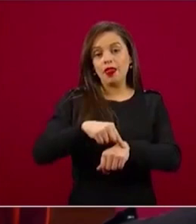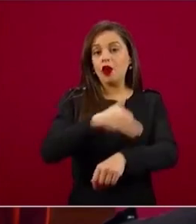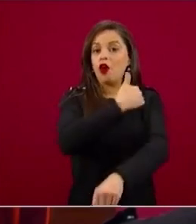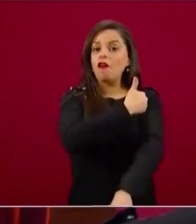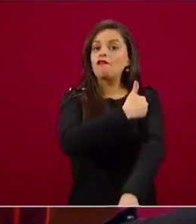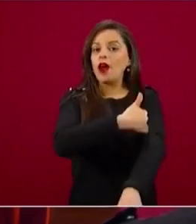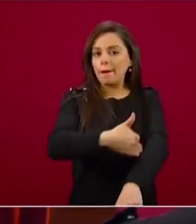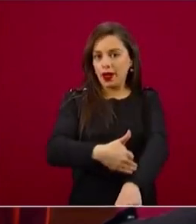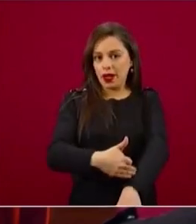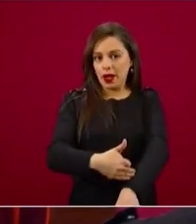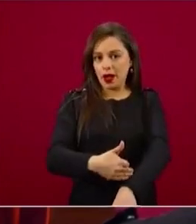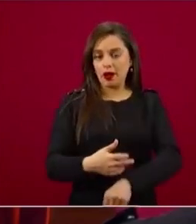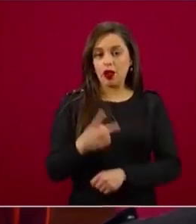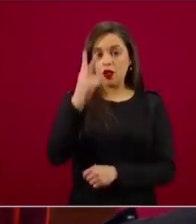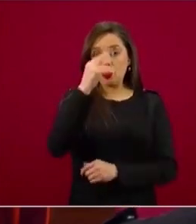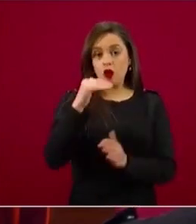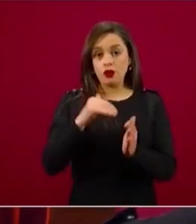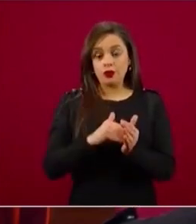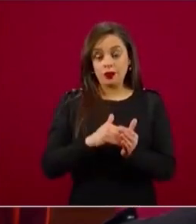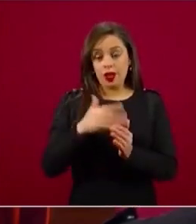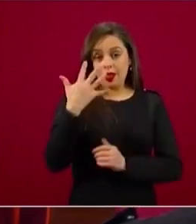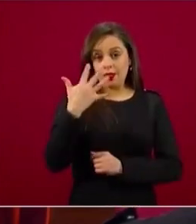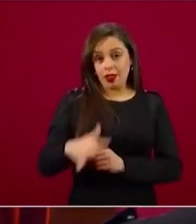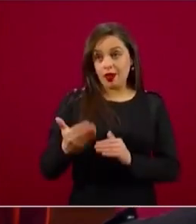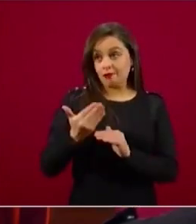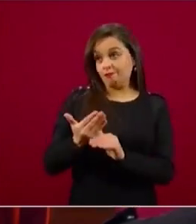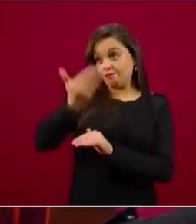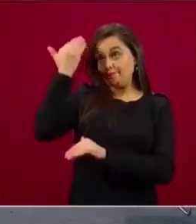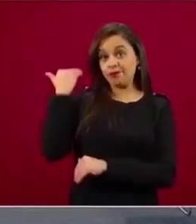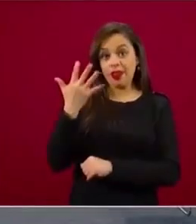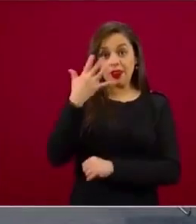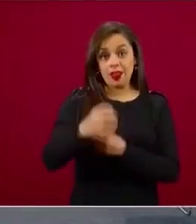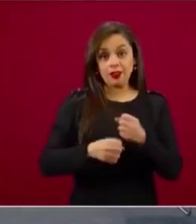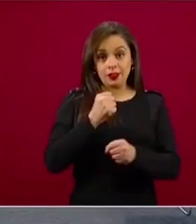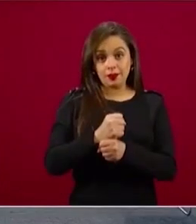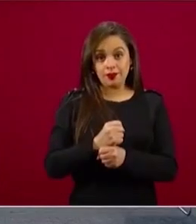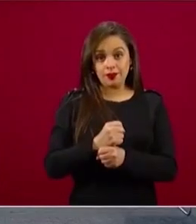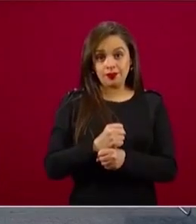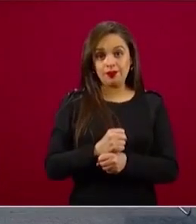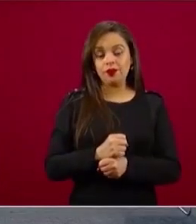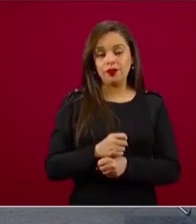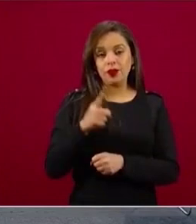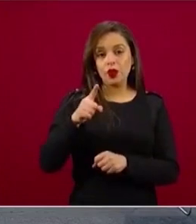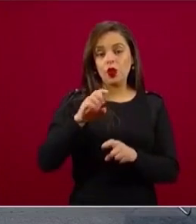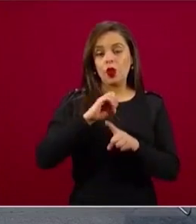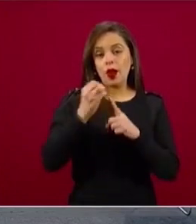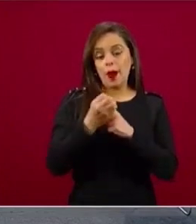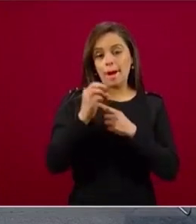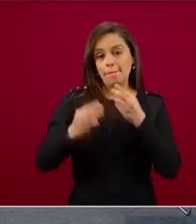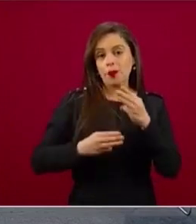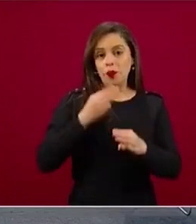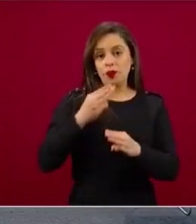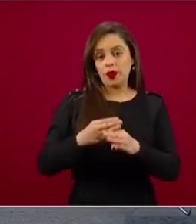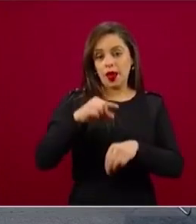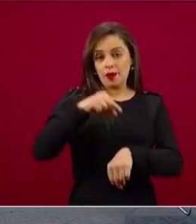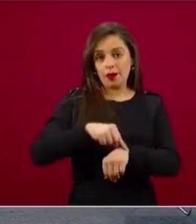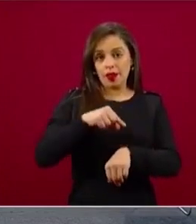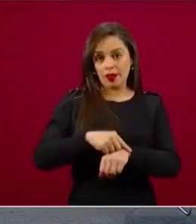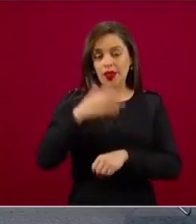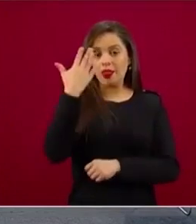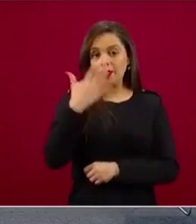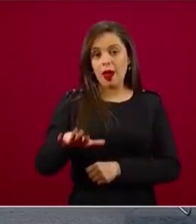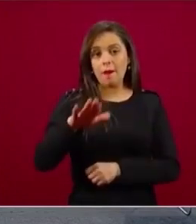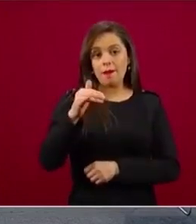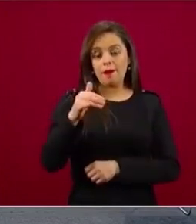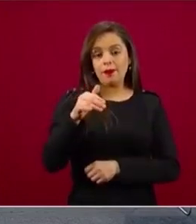de 2010 o sea hace 10 años la organización mundial de la medicina familiar declaró el 19 de mayo como el día del